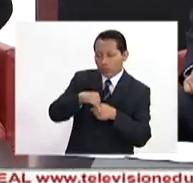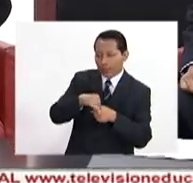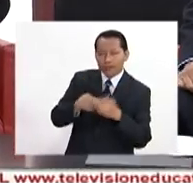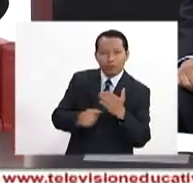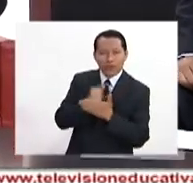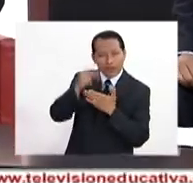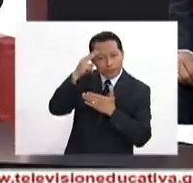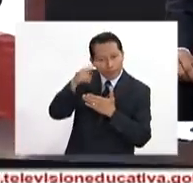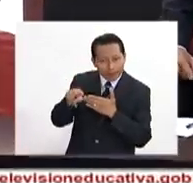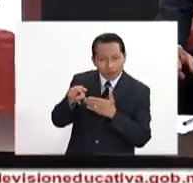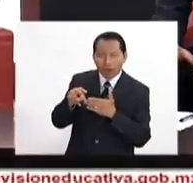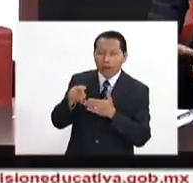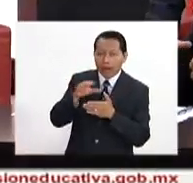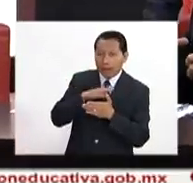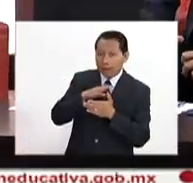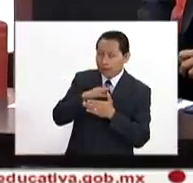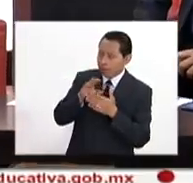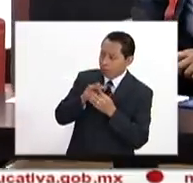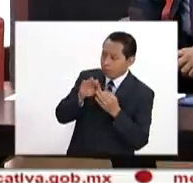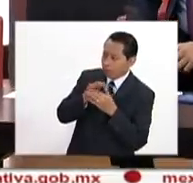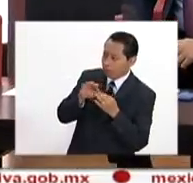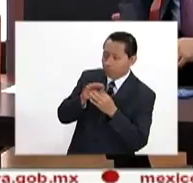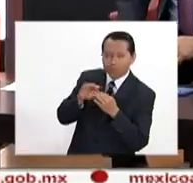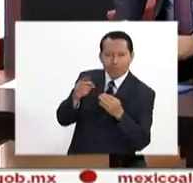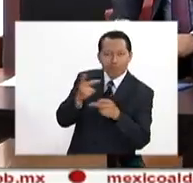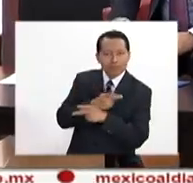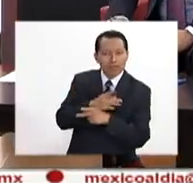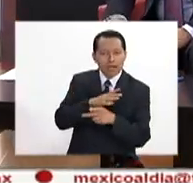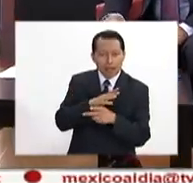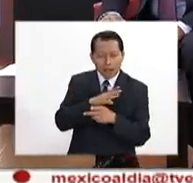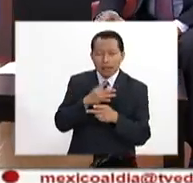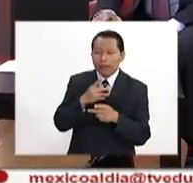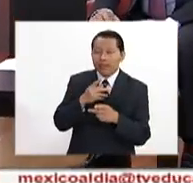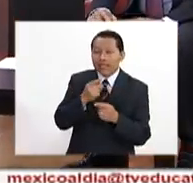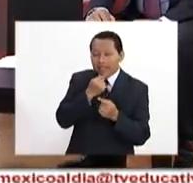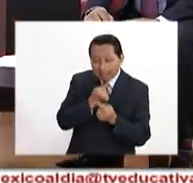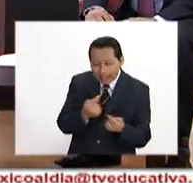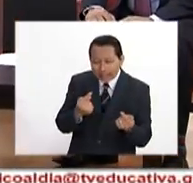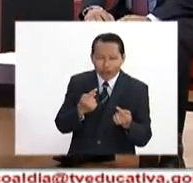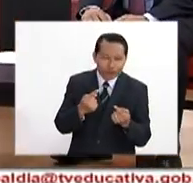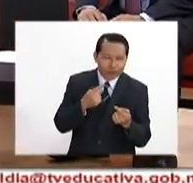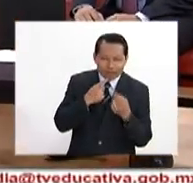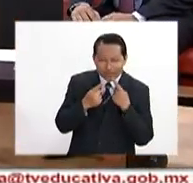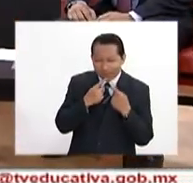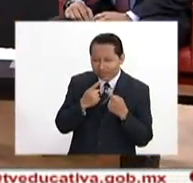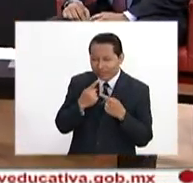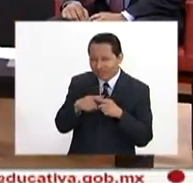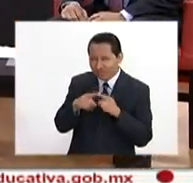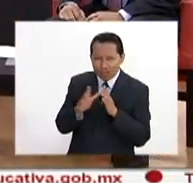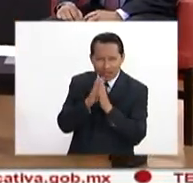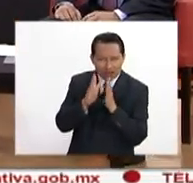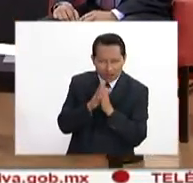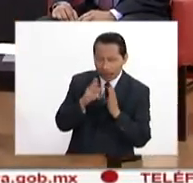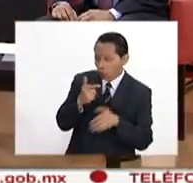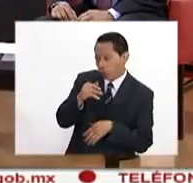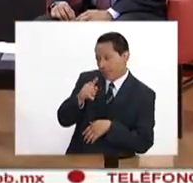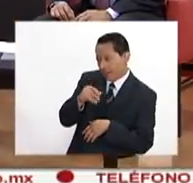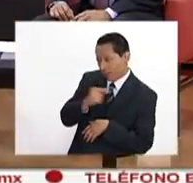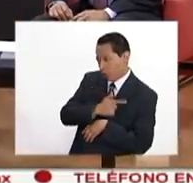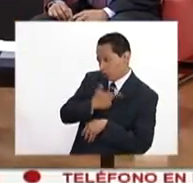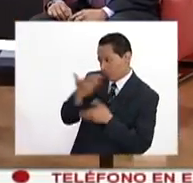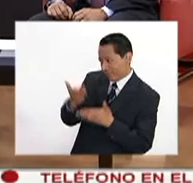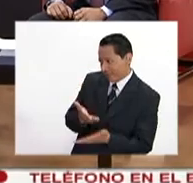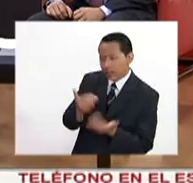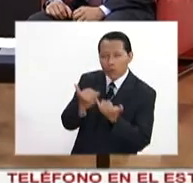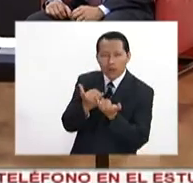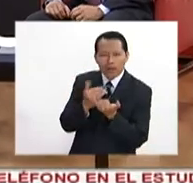Ciudad de México, con quien vamos a hablar de los resultados de la consulta infantil. Gustavo, qué gusto que estés con nosotros. Y también que nos